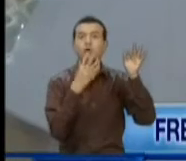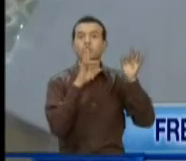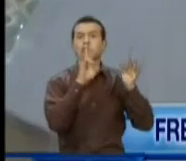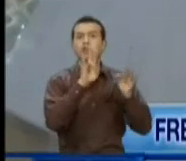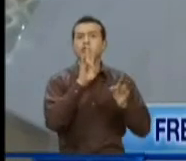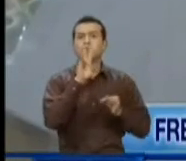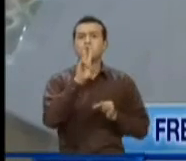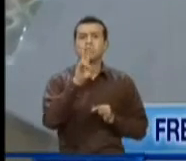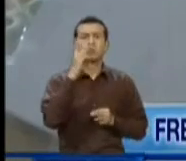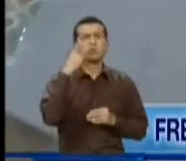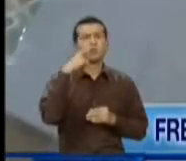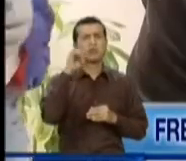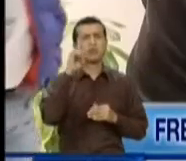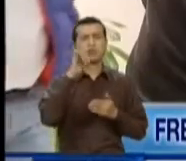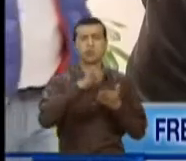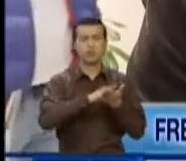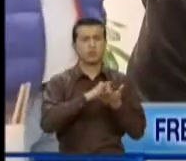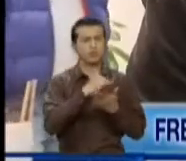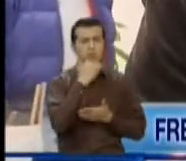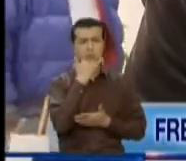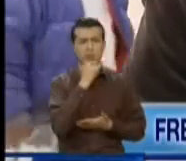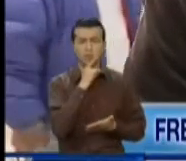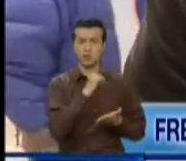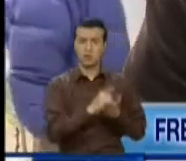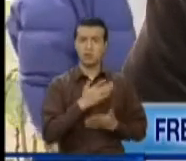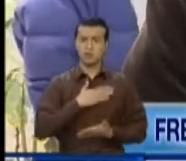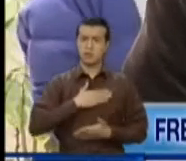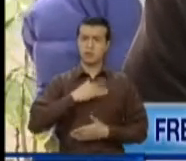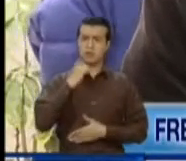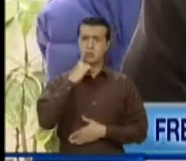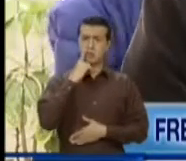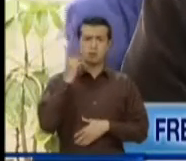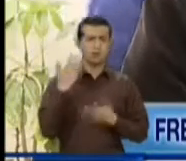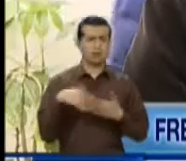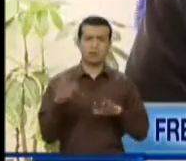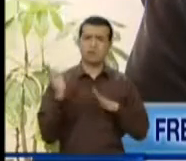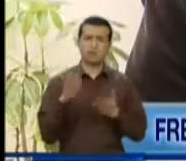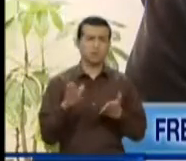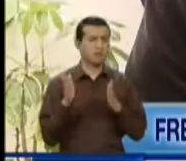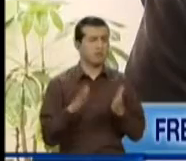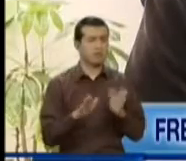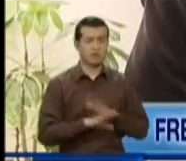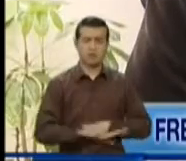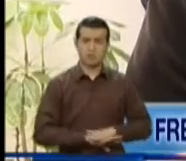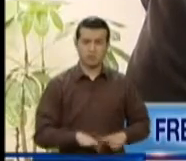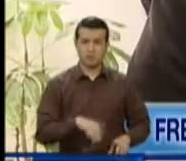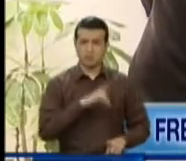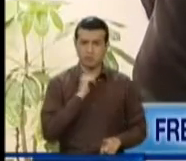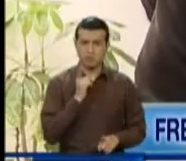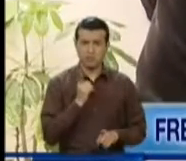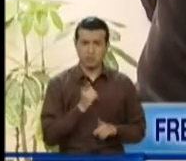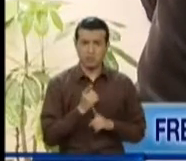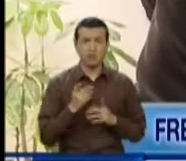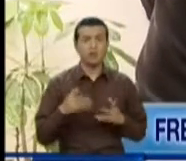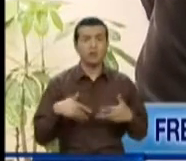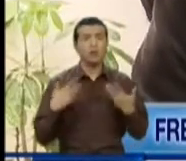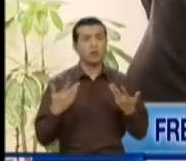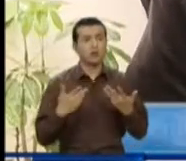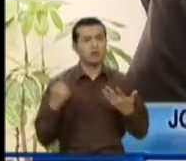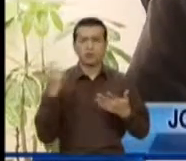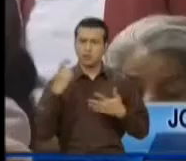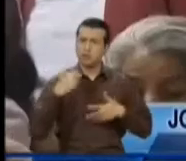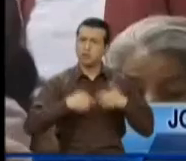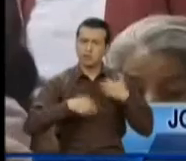72 millones de sucres mis filados padres ya no están acá sin embargo nosotros seguiré enfrentando